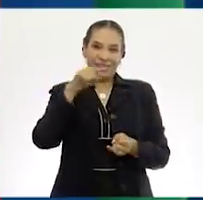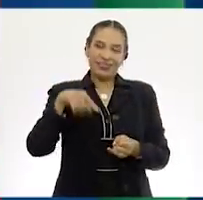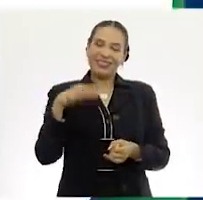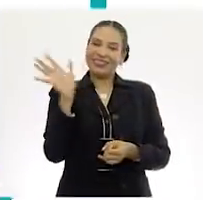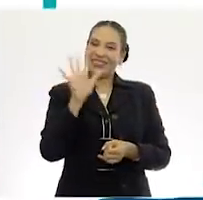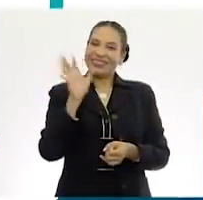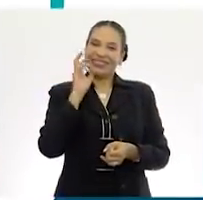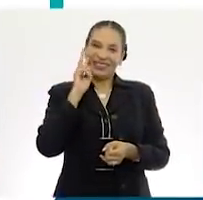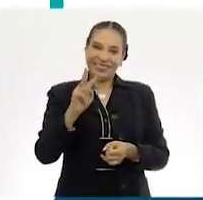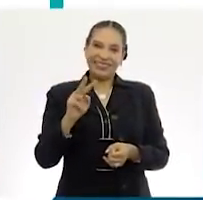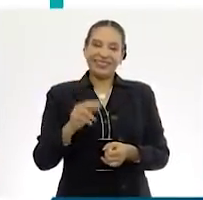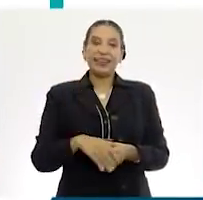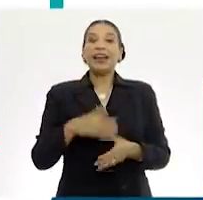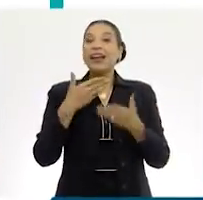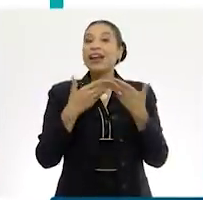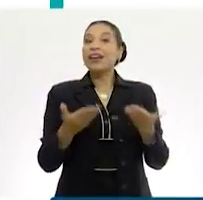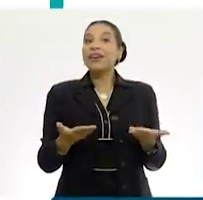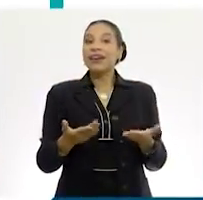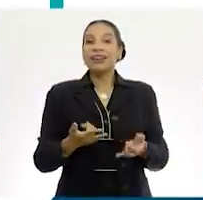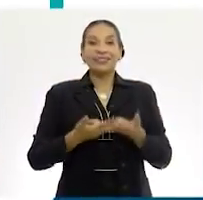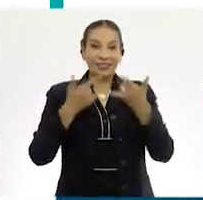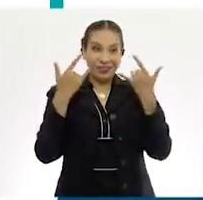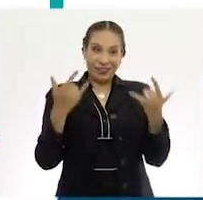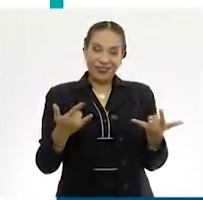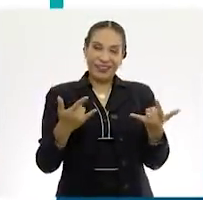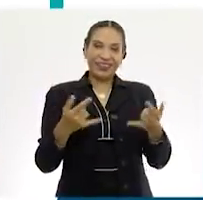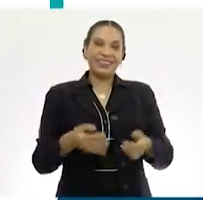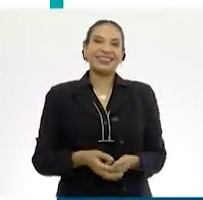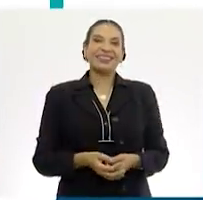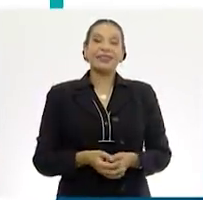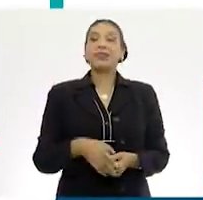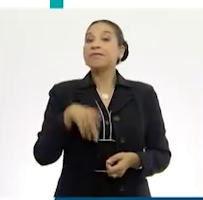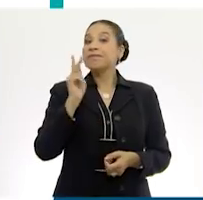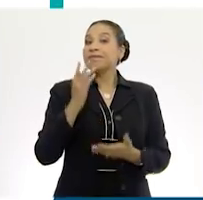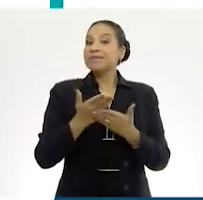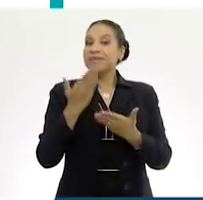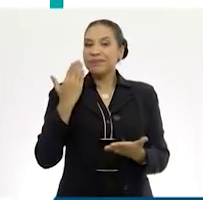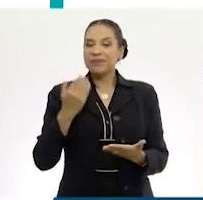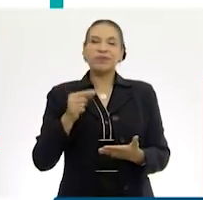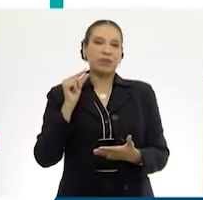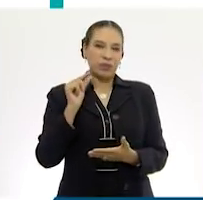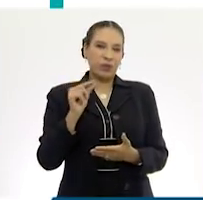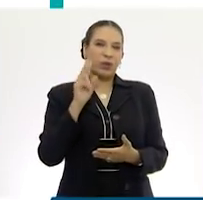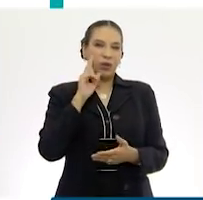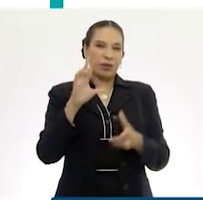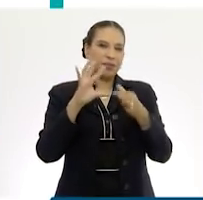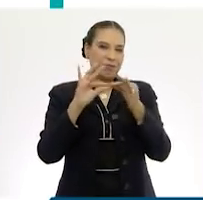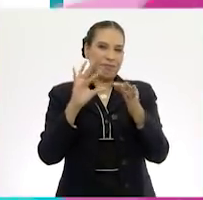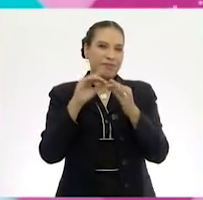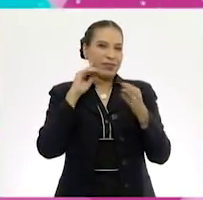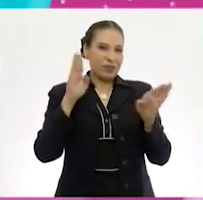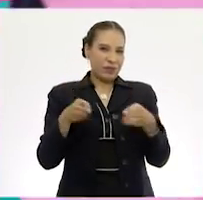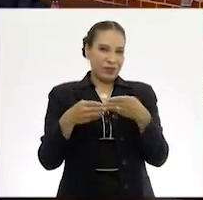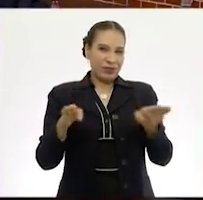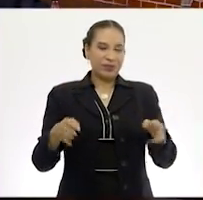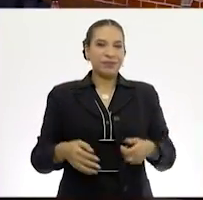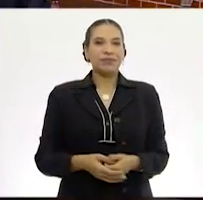Hasta la próxima. A continuación, historia. Pero antes, vamos a una cápsula musical.